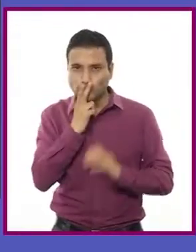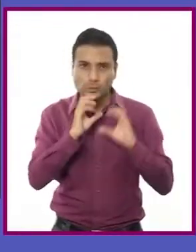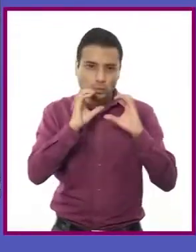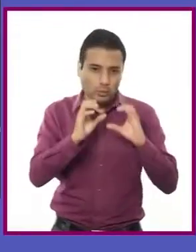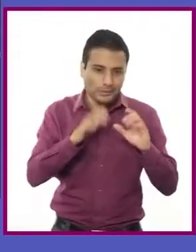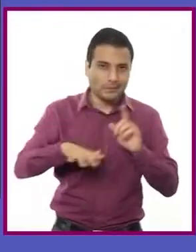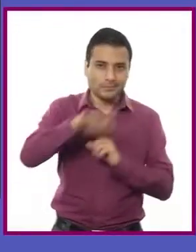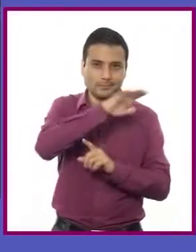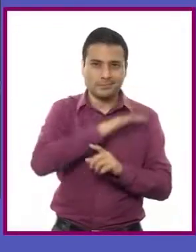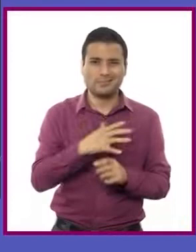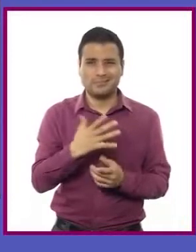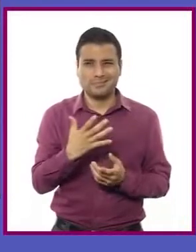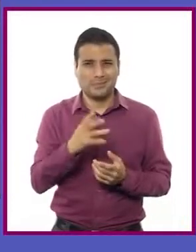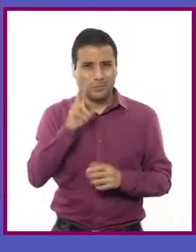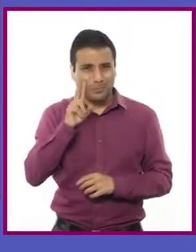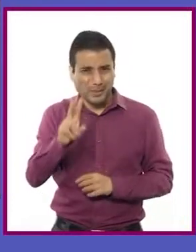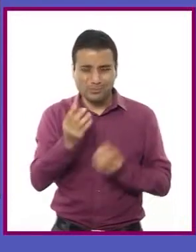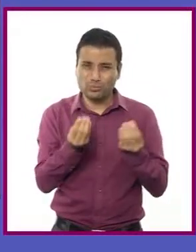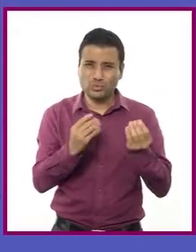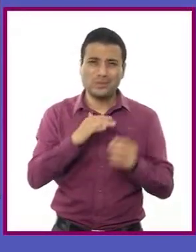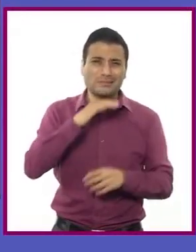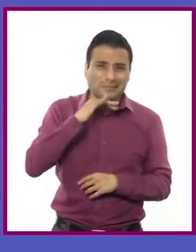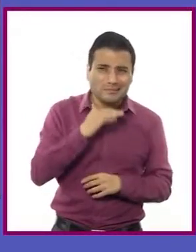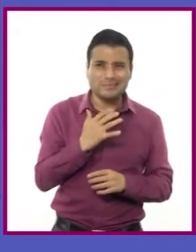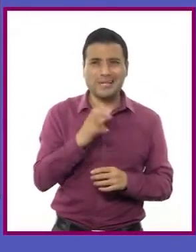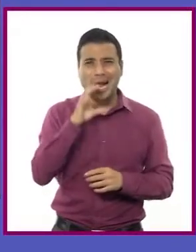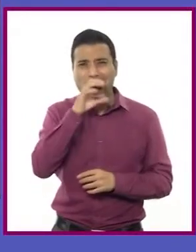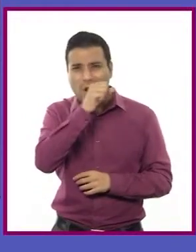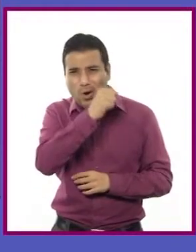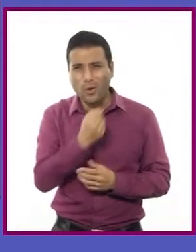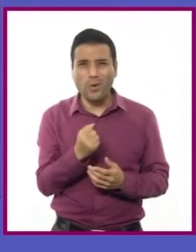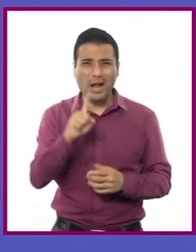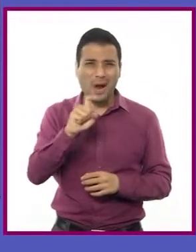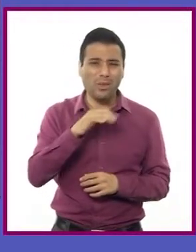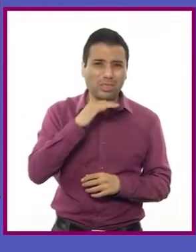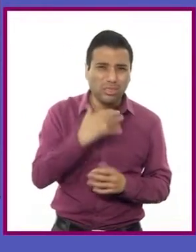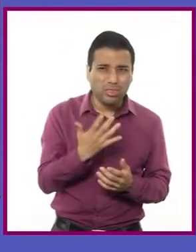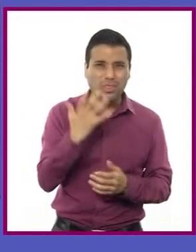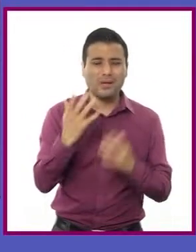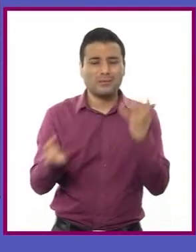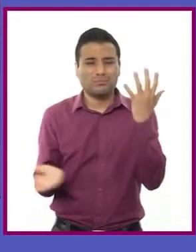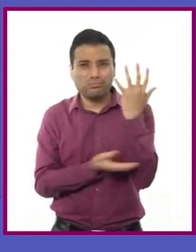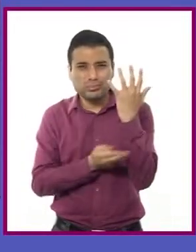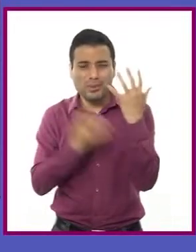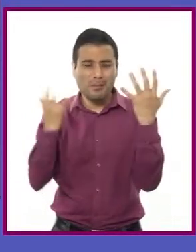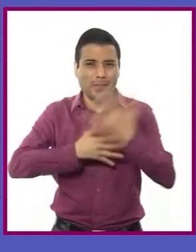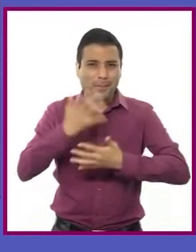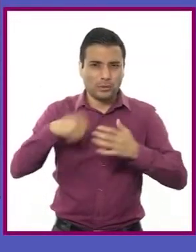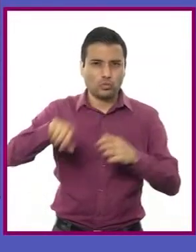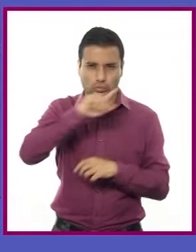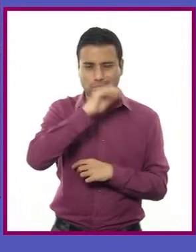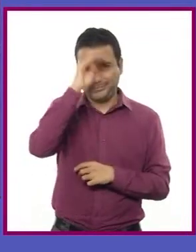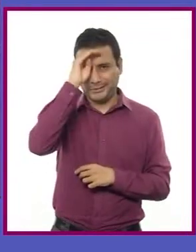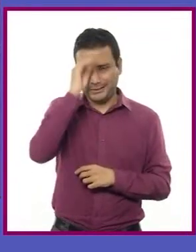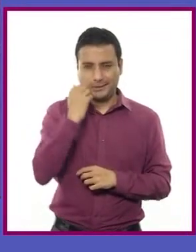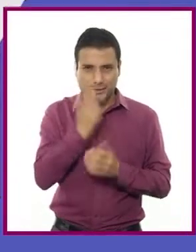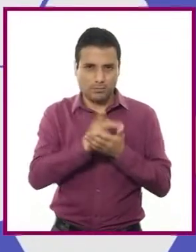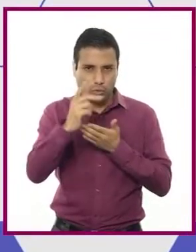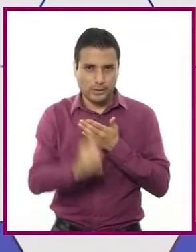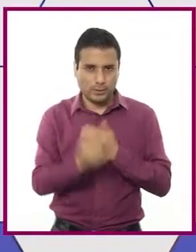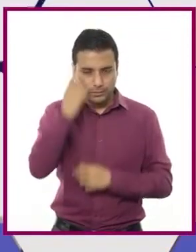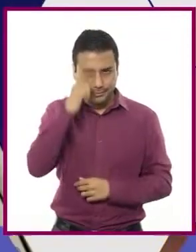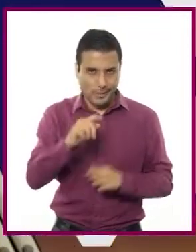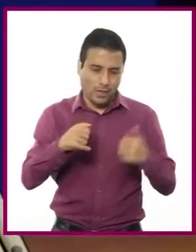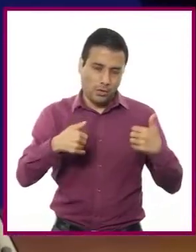vez se notan más los impactos que ha tenido el cambio climático, la contaminación del agua, la deforestación, entonces decidimos enfocarnos a hacer un proyecto para